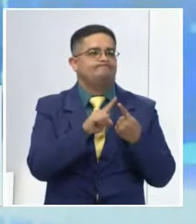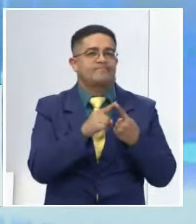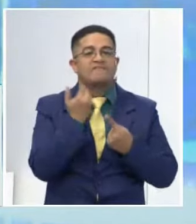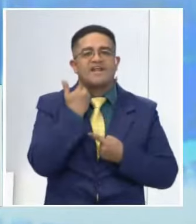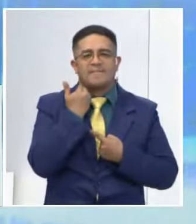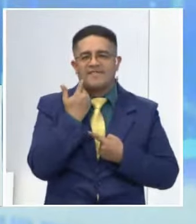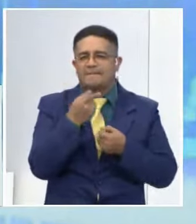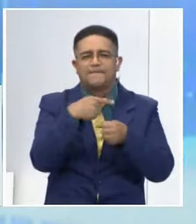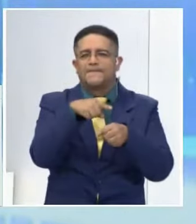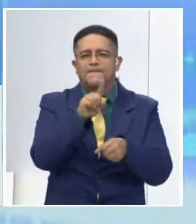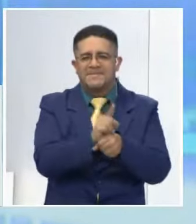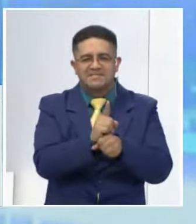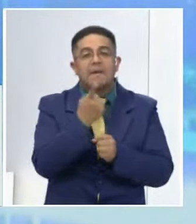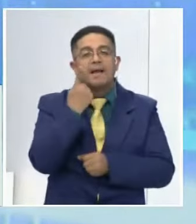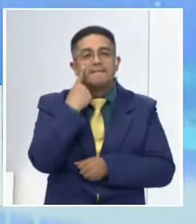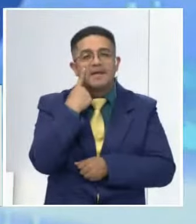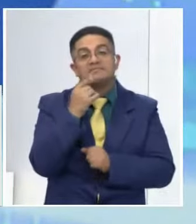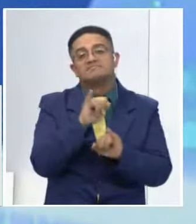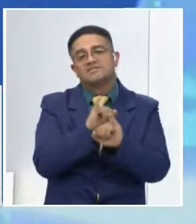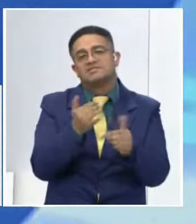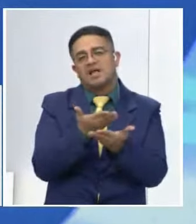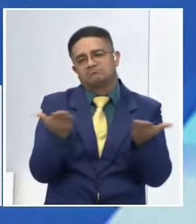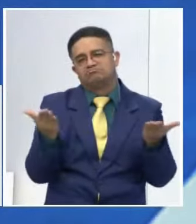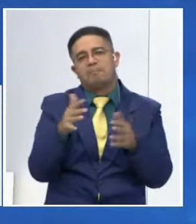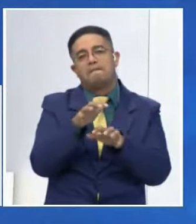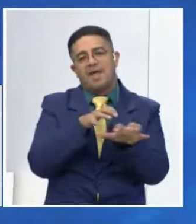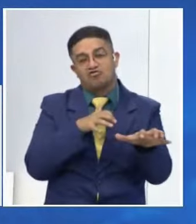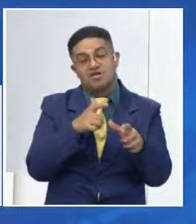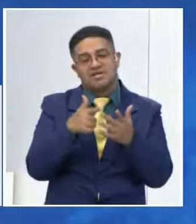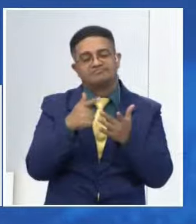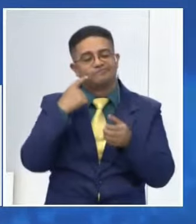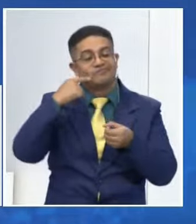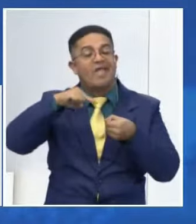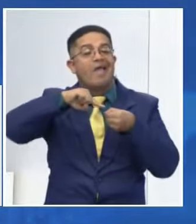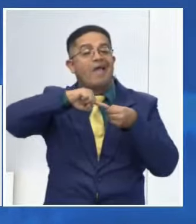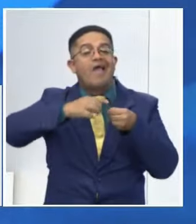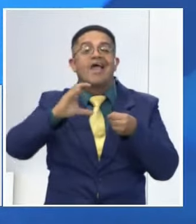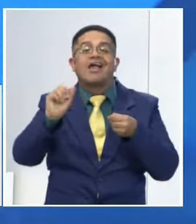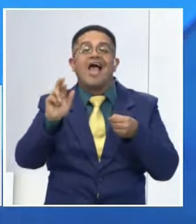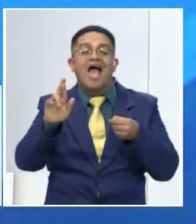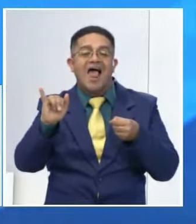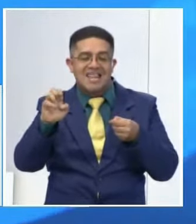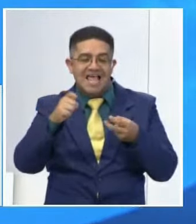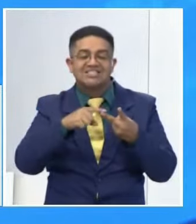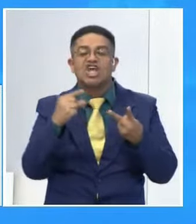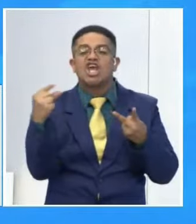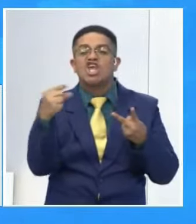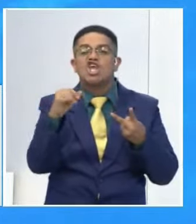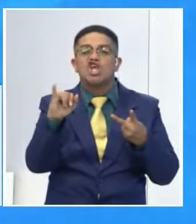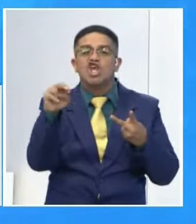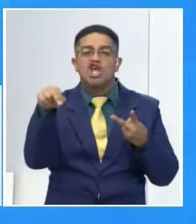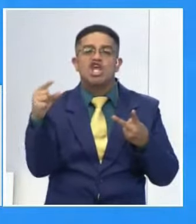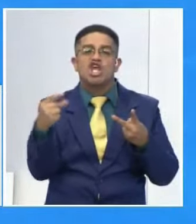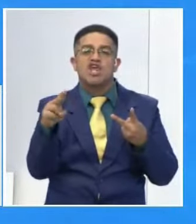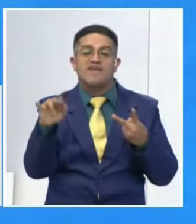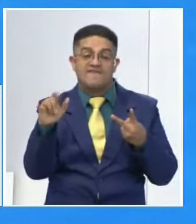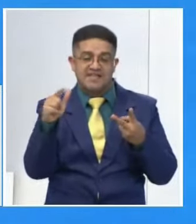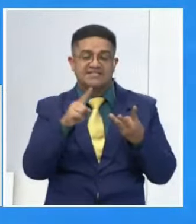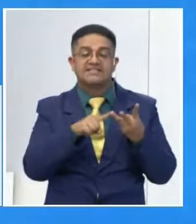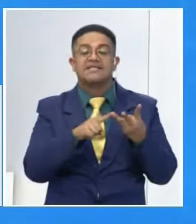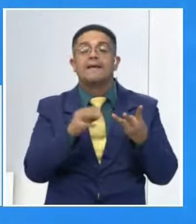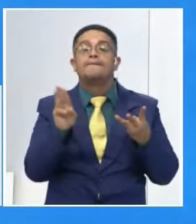las principales que vamos a tener, que ya todo el mundo creo que la ha escuchado, es la caries dental, gingivitis, que es la inflamación de la encía, y la periodontitis,